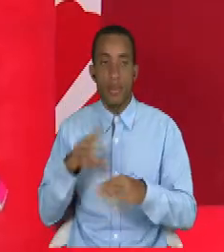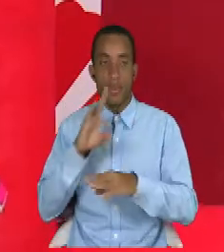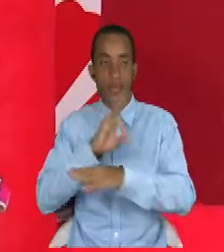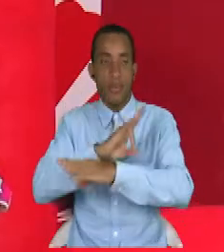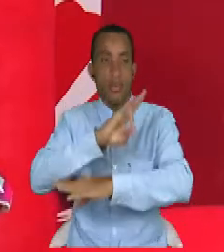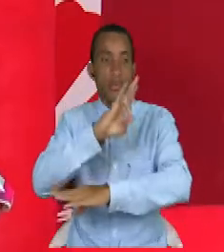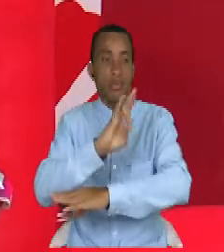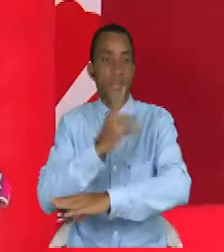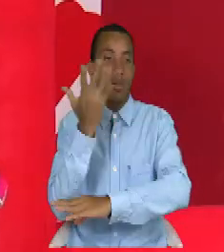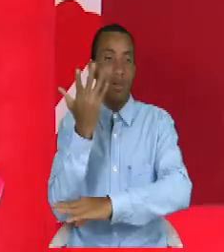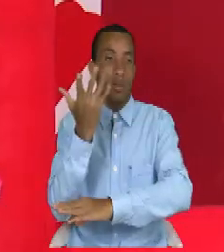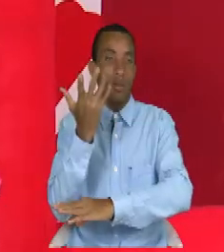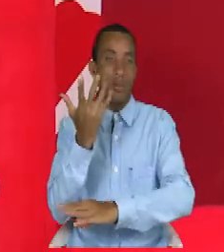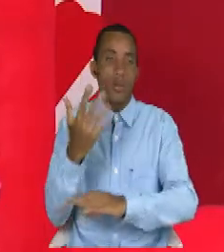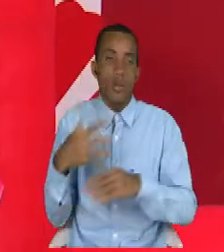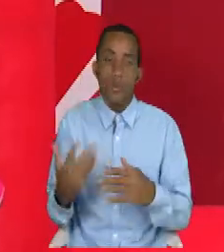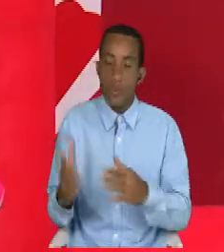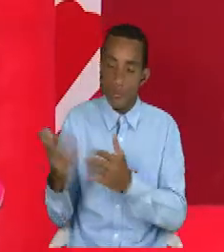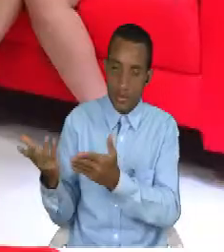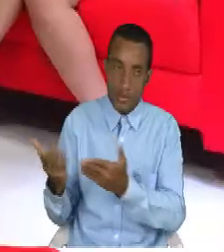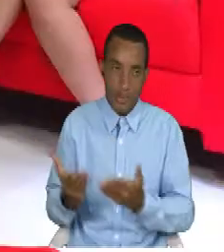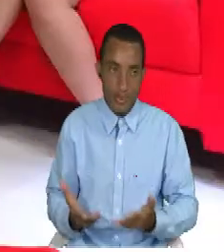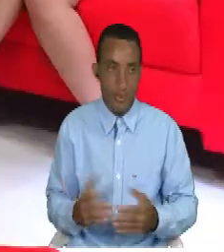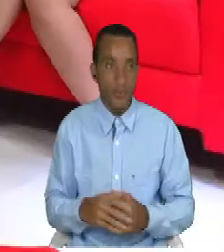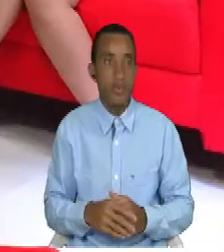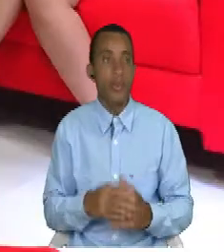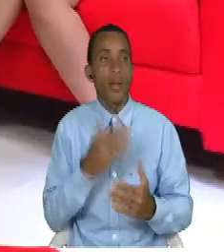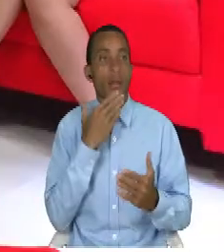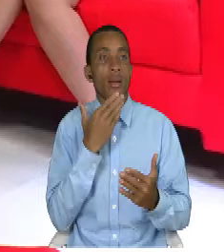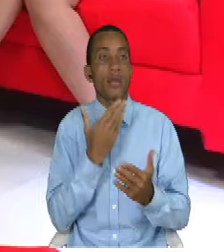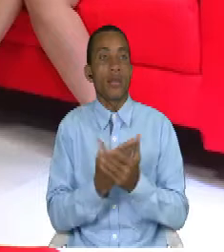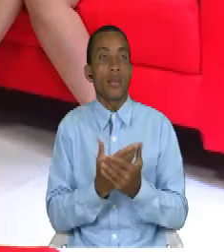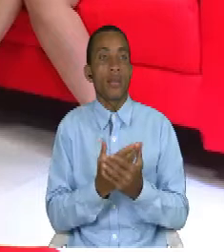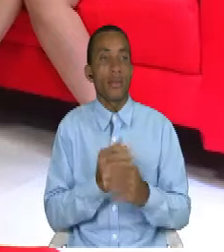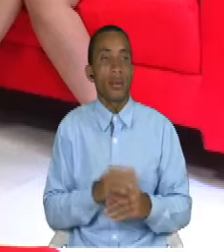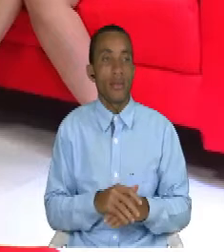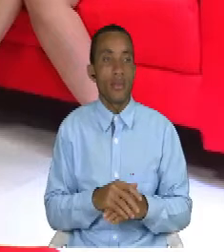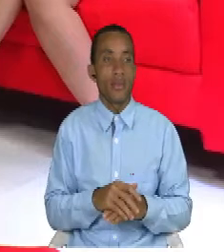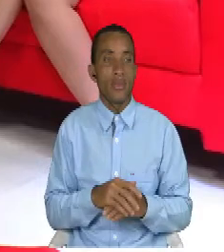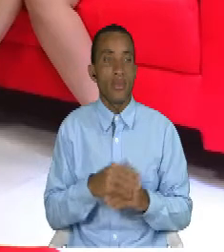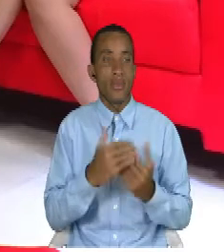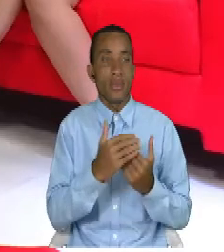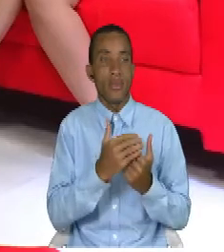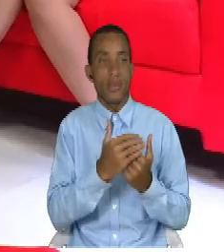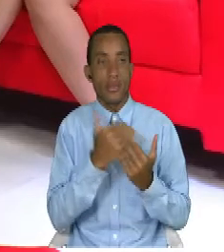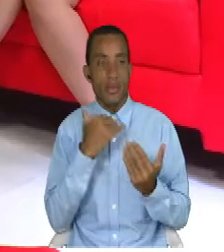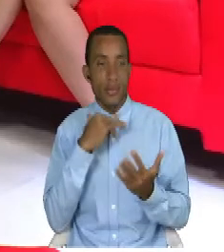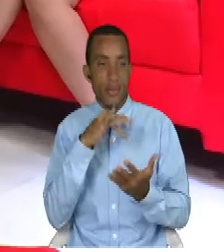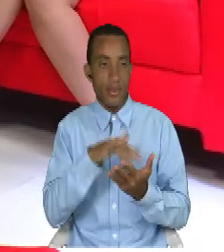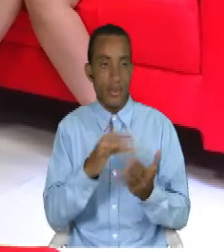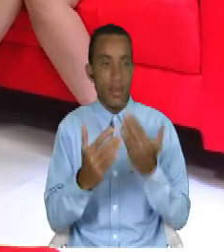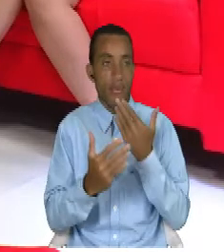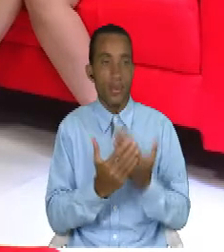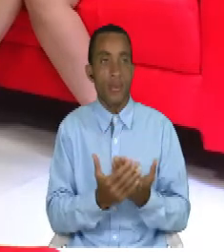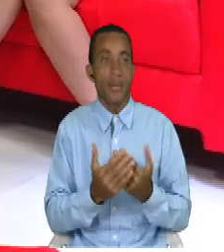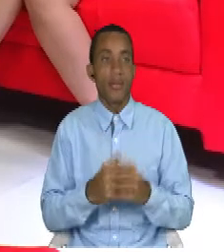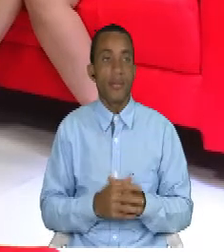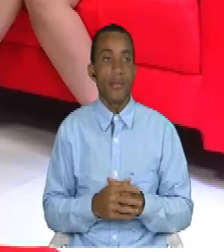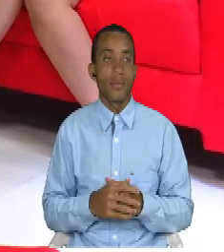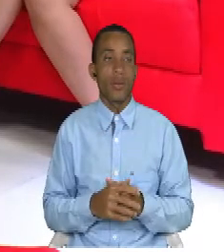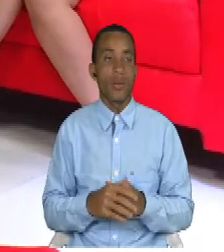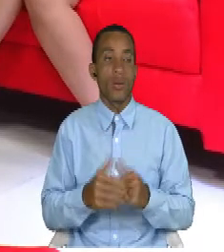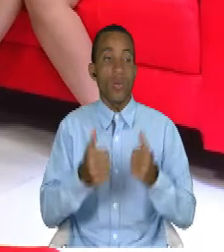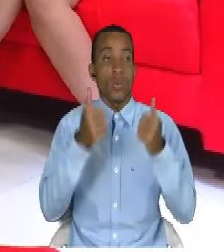toda barrancabermeja lucelly bienvenida porque jennifer gracias muy amable gracias por la invitación bueno vengo a traerles buenas